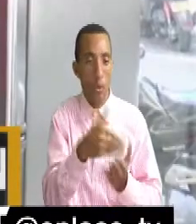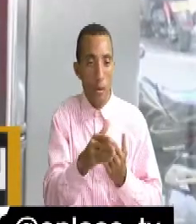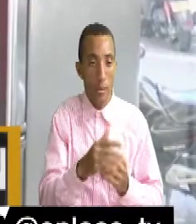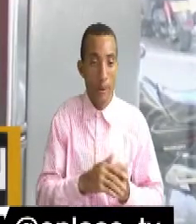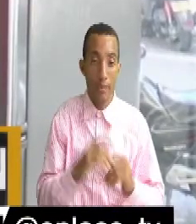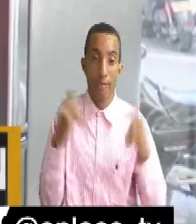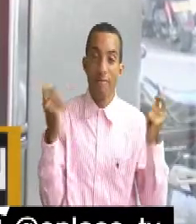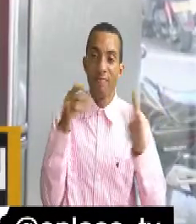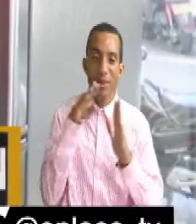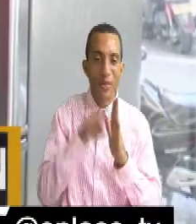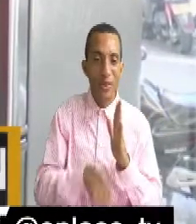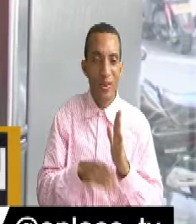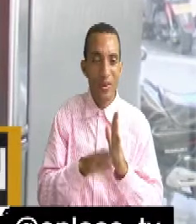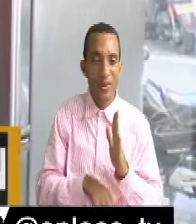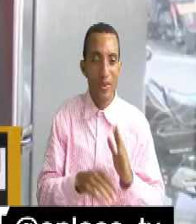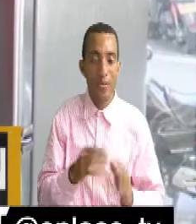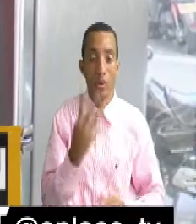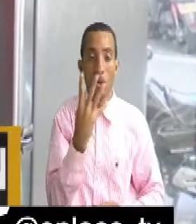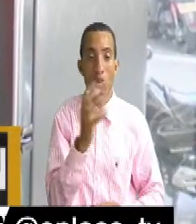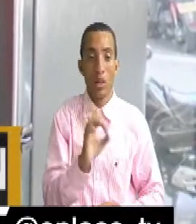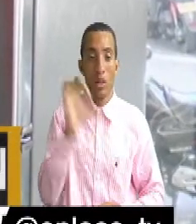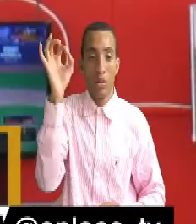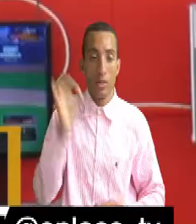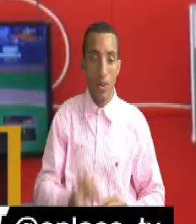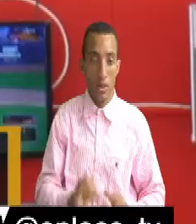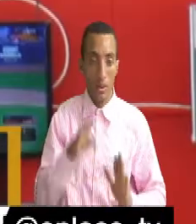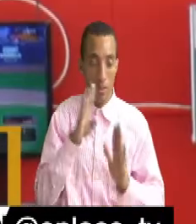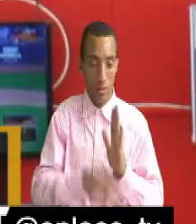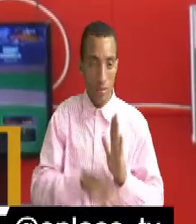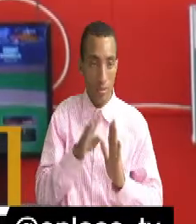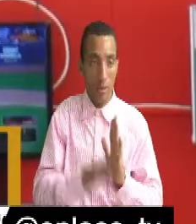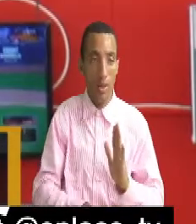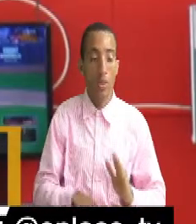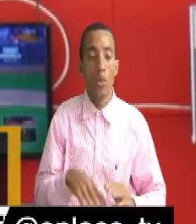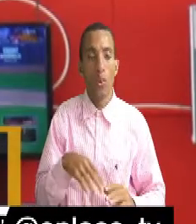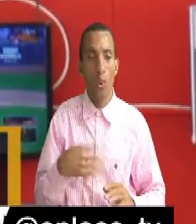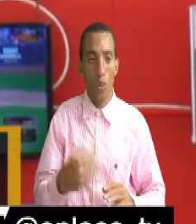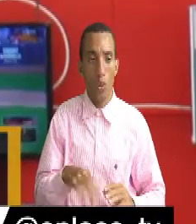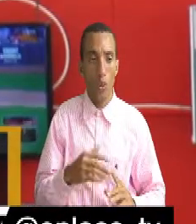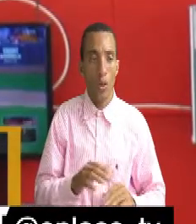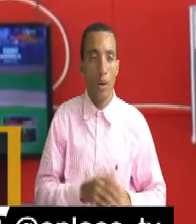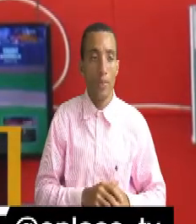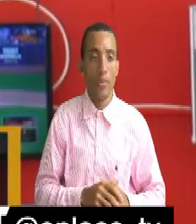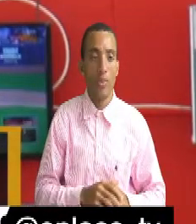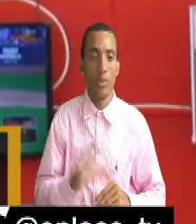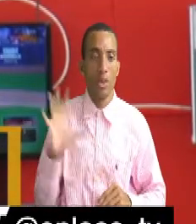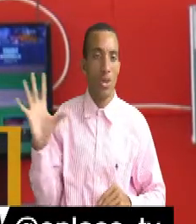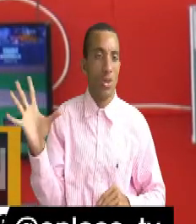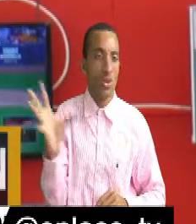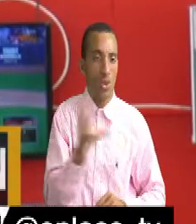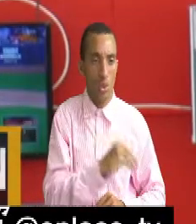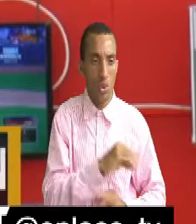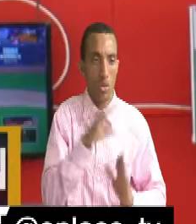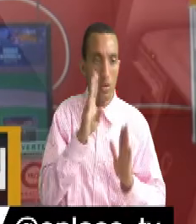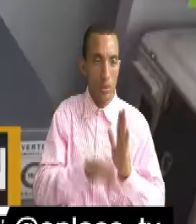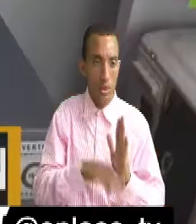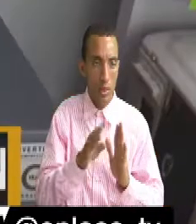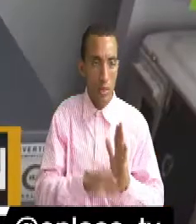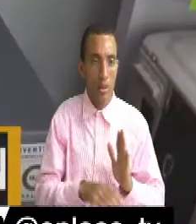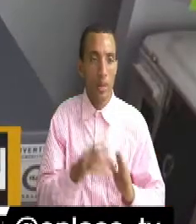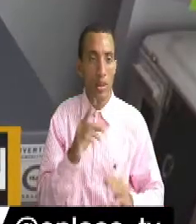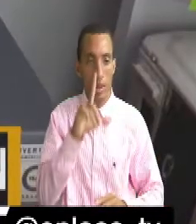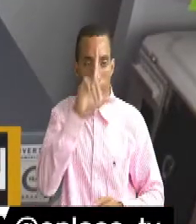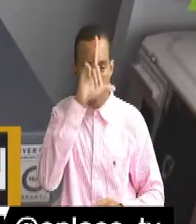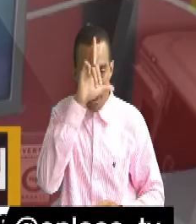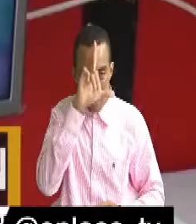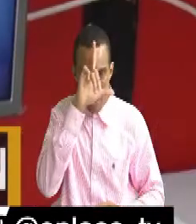promoción consiste en un descuento del 40%, es un descuento bastante grande. En todos los descuentos van en la línea de LG.